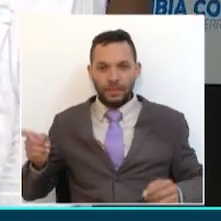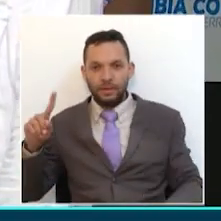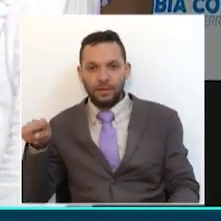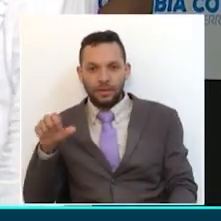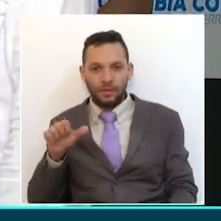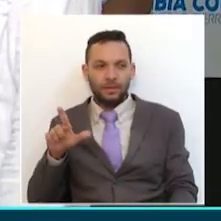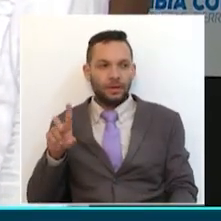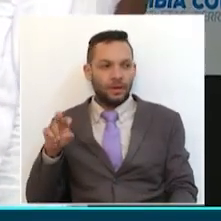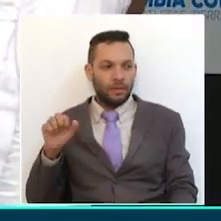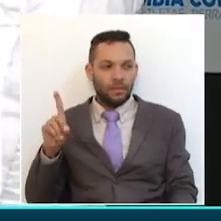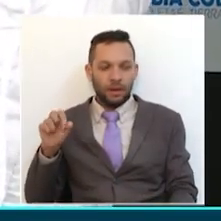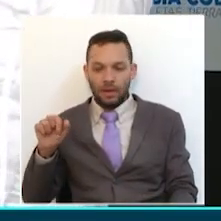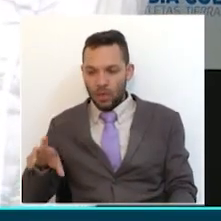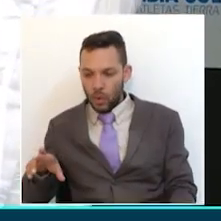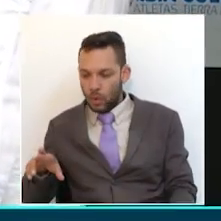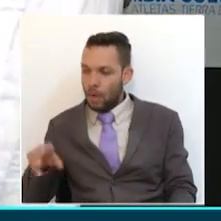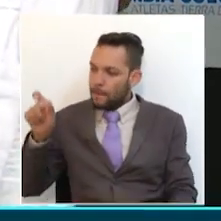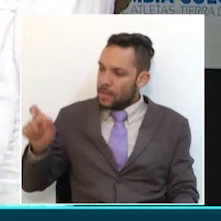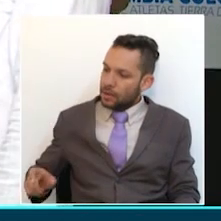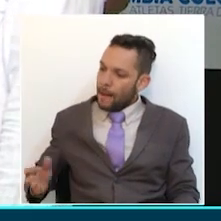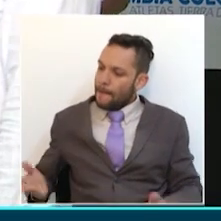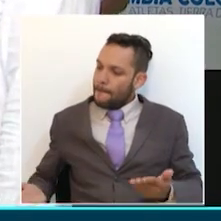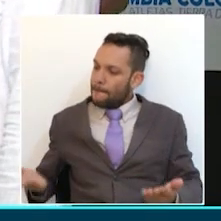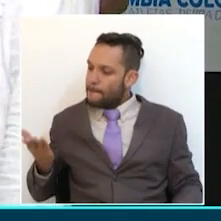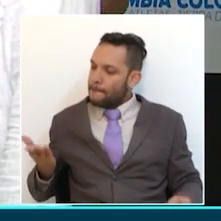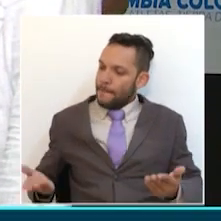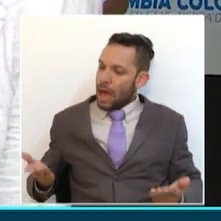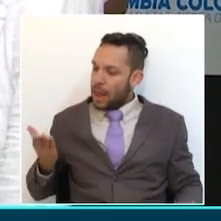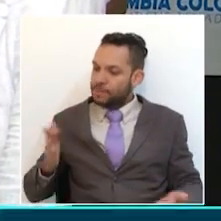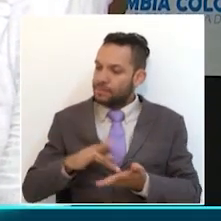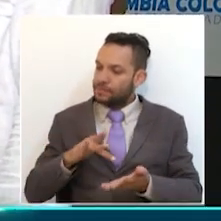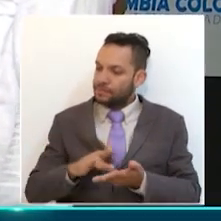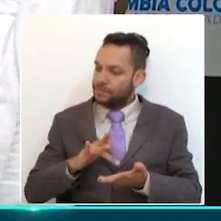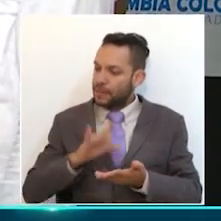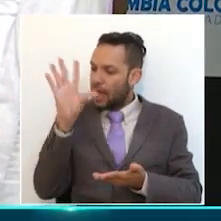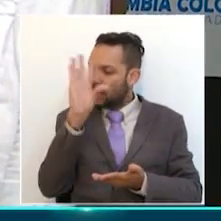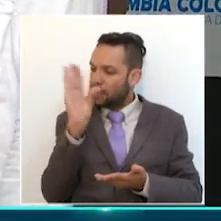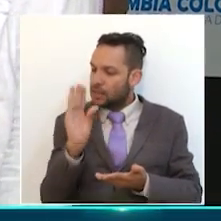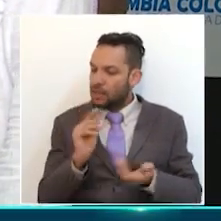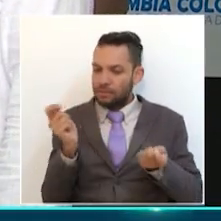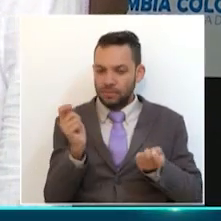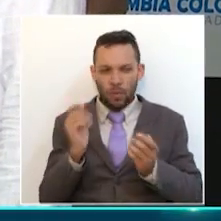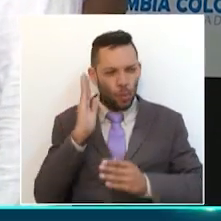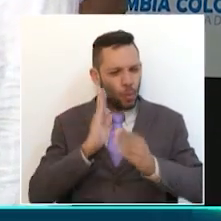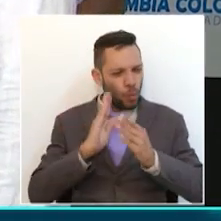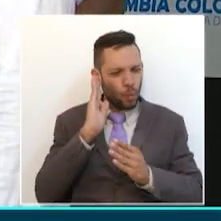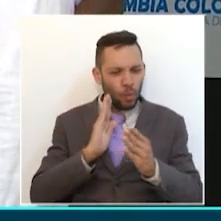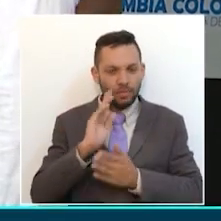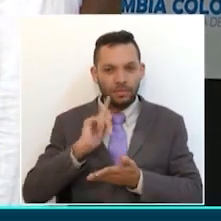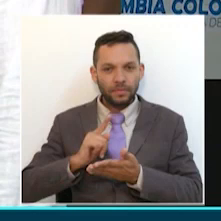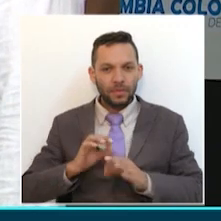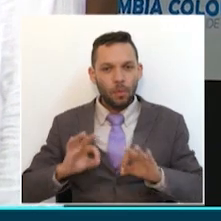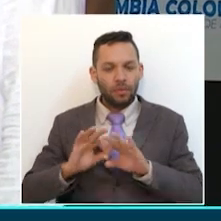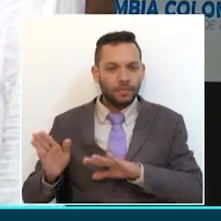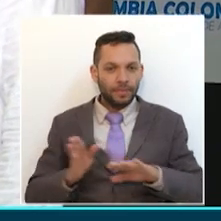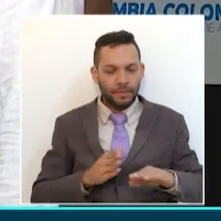Palacio, bienvenido y bueno, el balance final de lo que ha sido la participación del Quindío en el Japjido acá en los Juegos Nacionales. Bueno, hasta ahora estamos